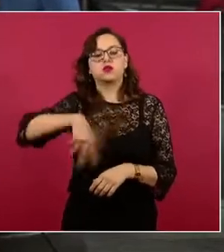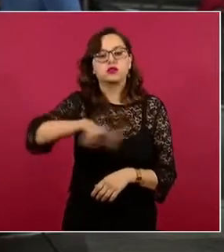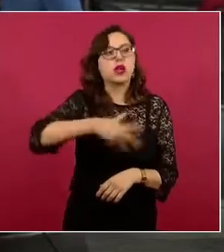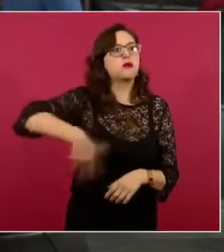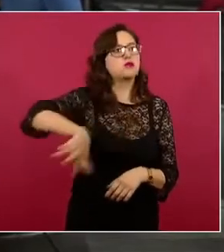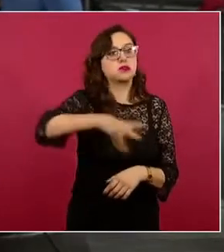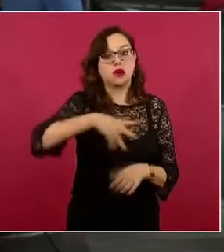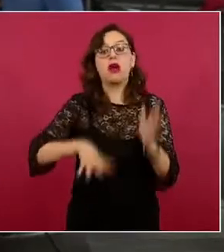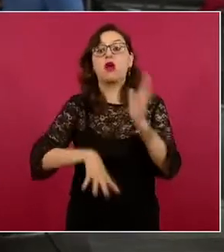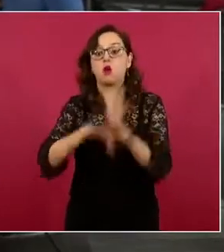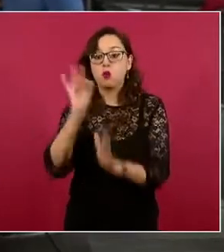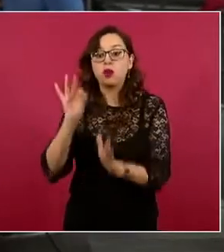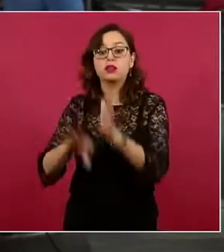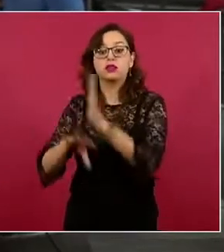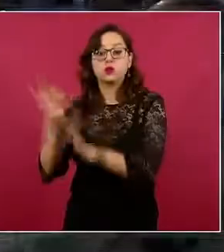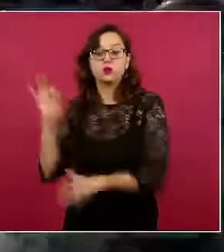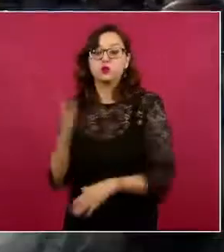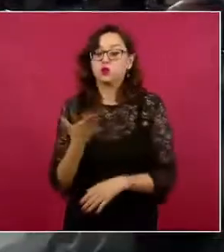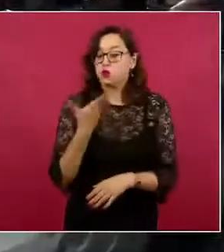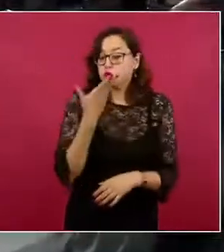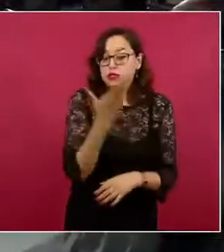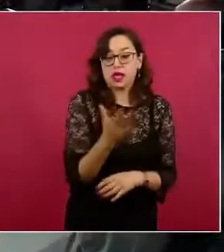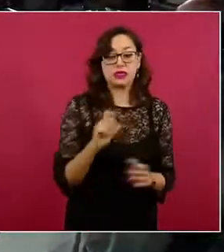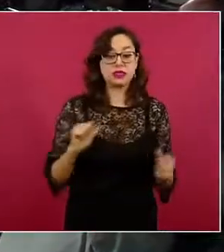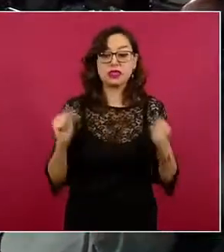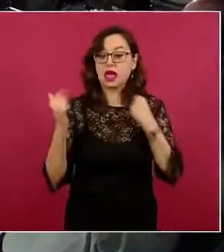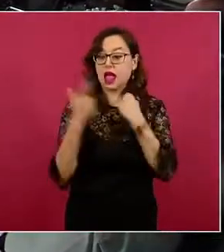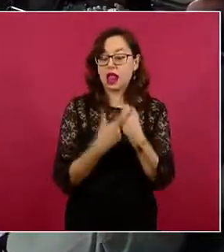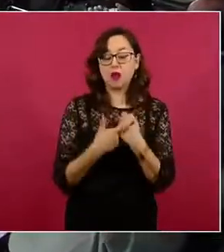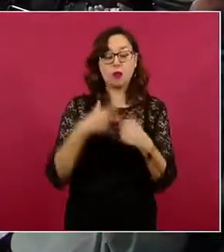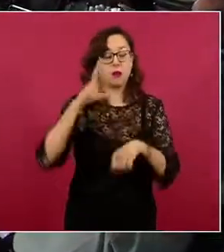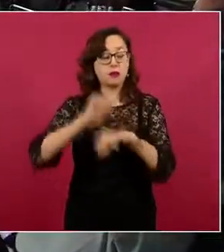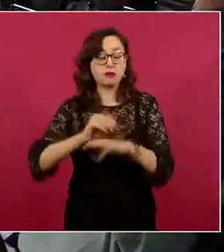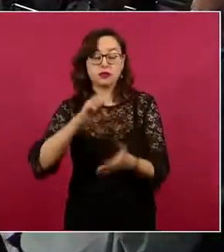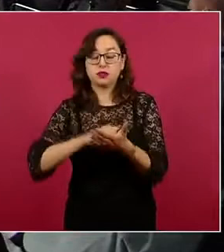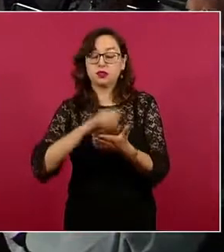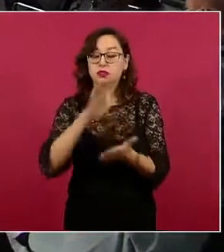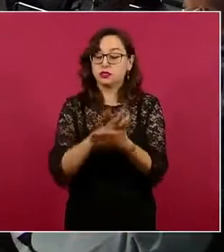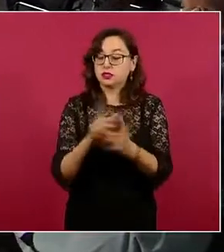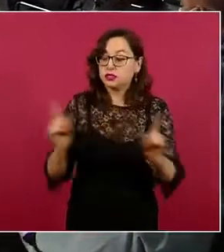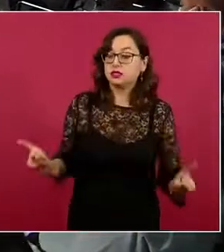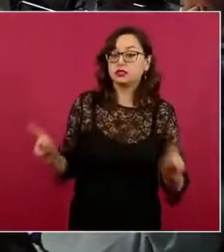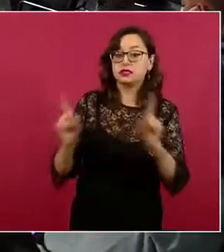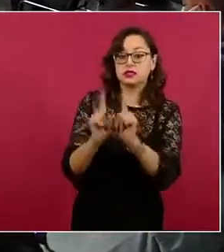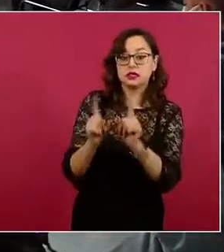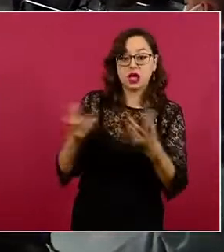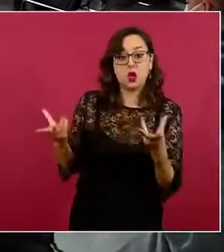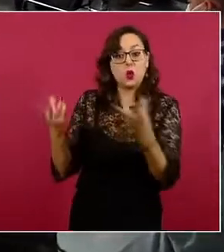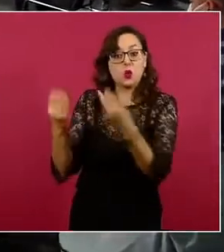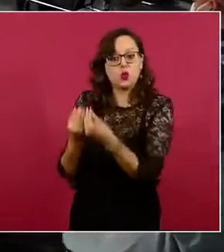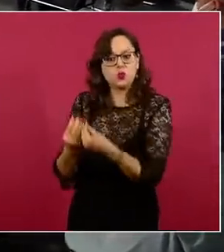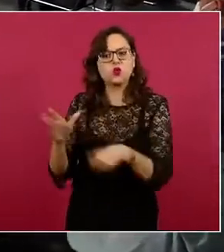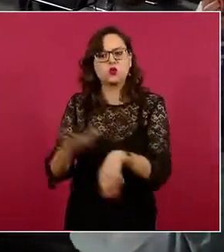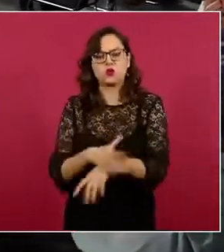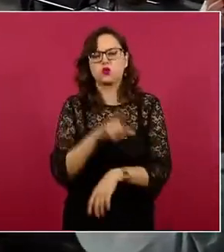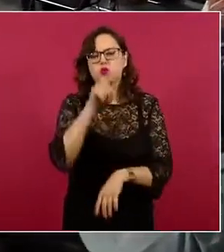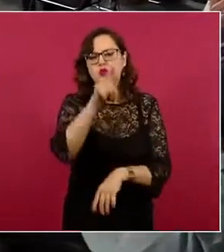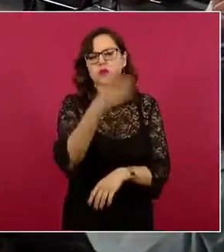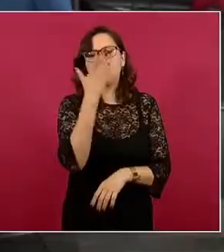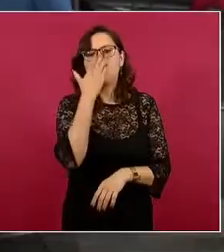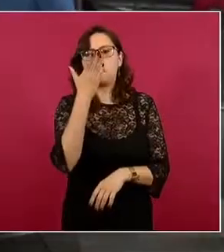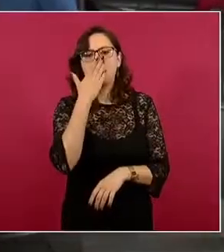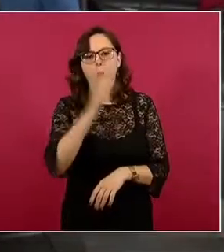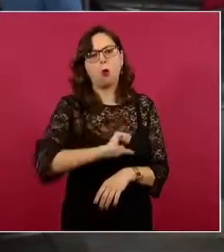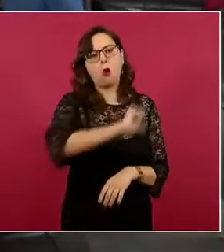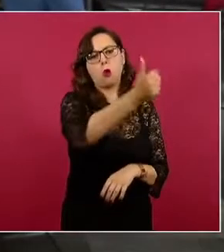hijas, si usted les daría en algún momento audiencia, porque cuando va a Sonora a veces, bueno, pues lo vemos también en, pues